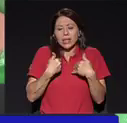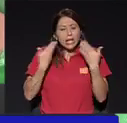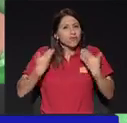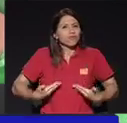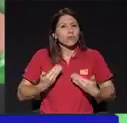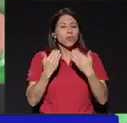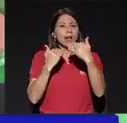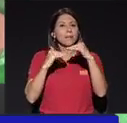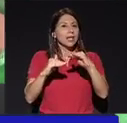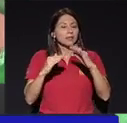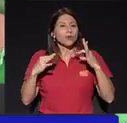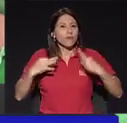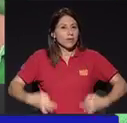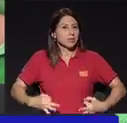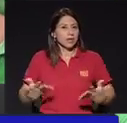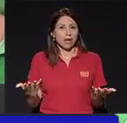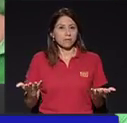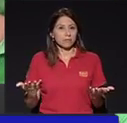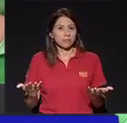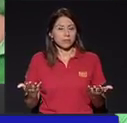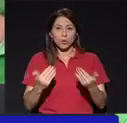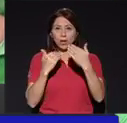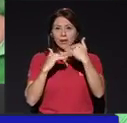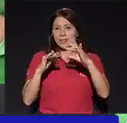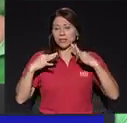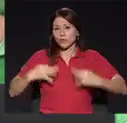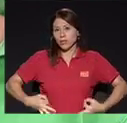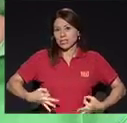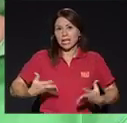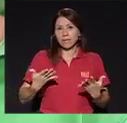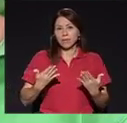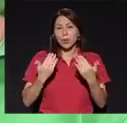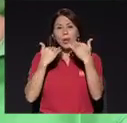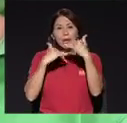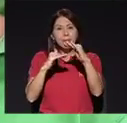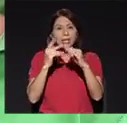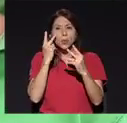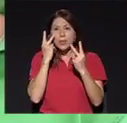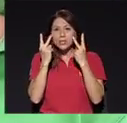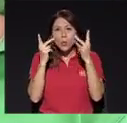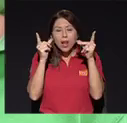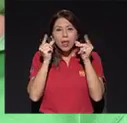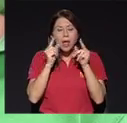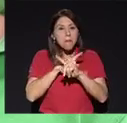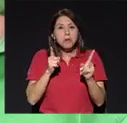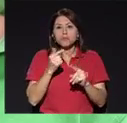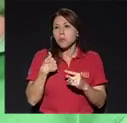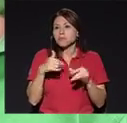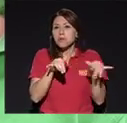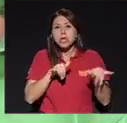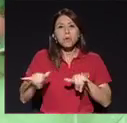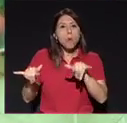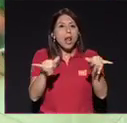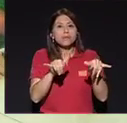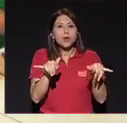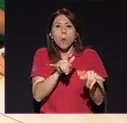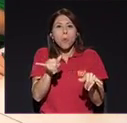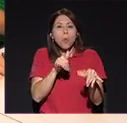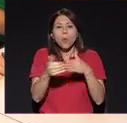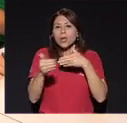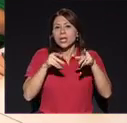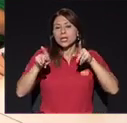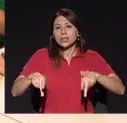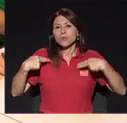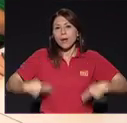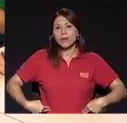tengo es una limitación física, una limitación visual, pero de ahí soy tal igual como cualquier